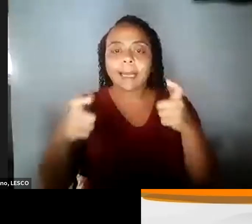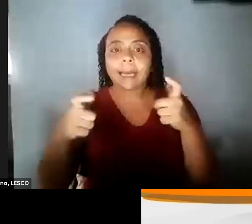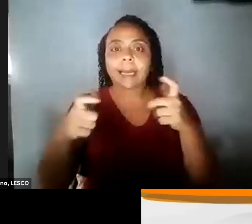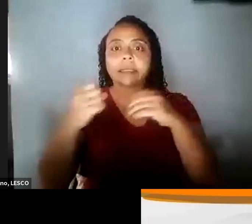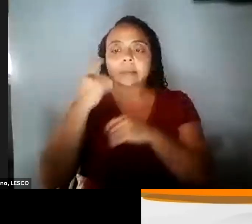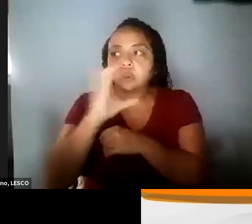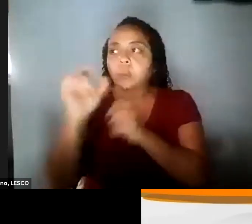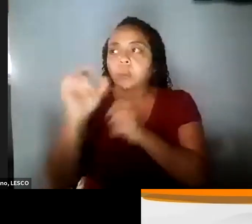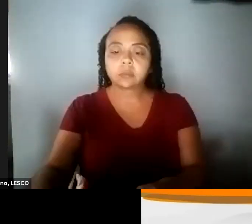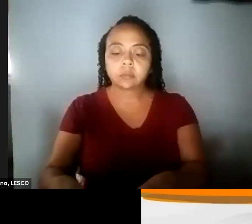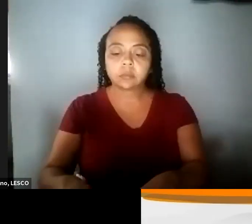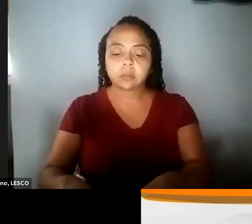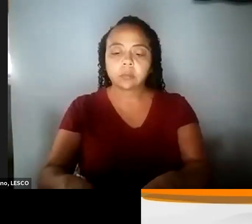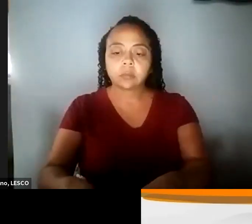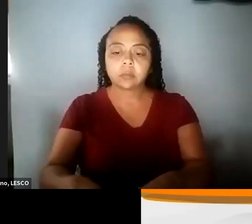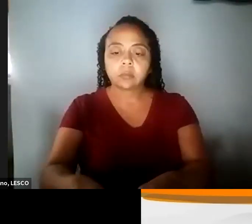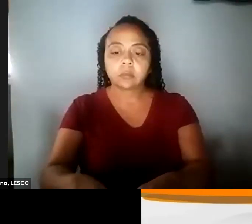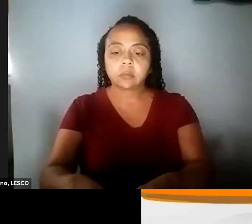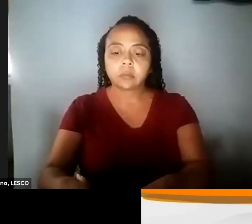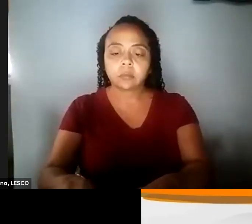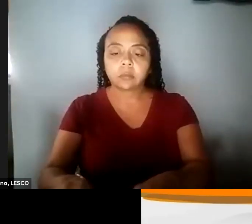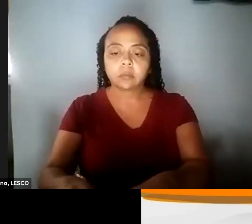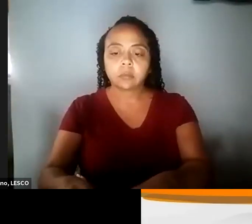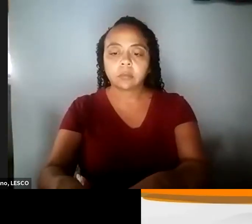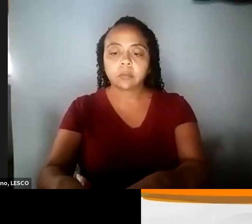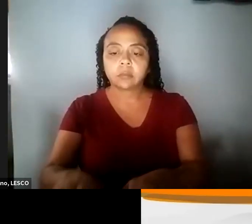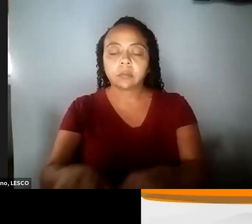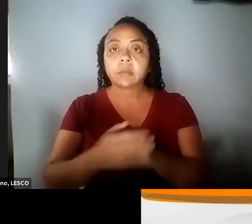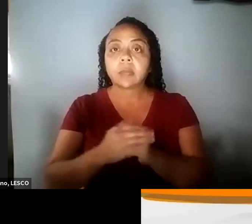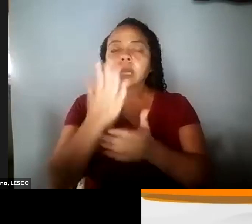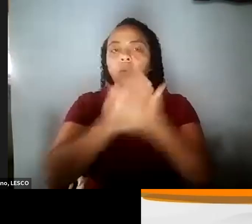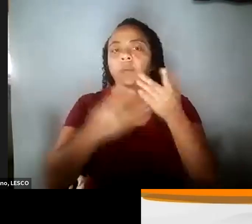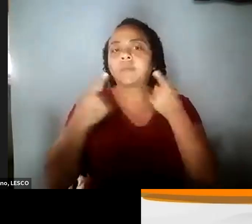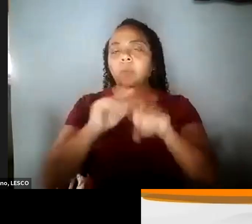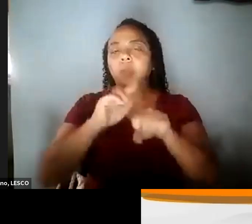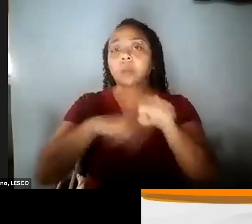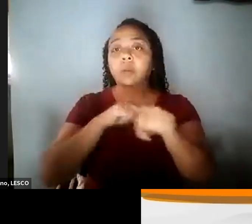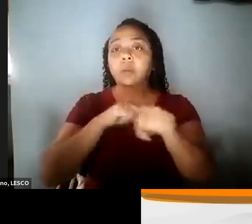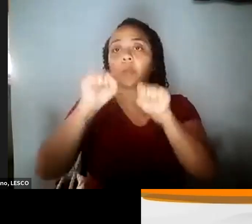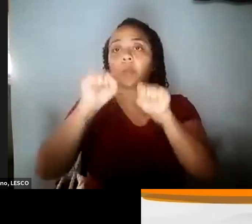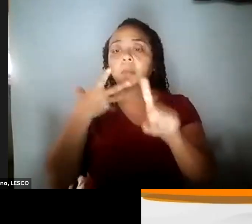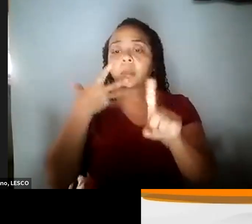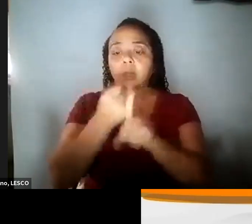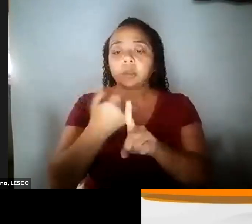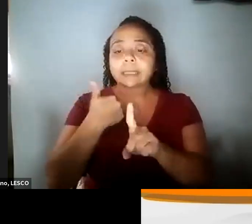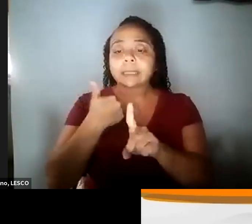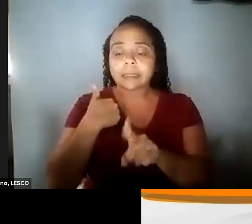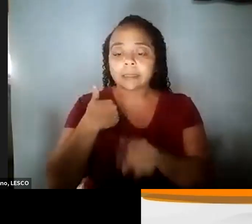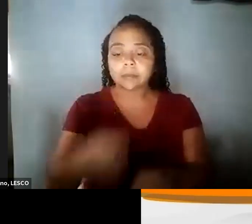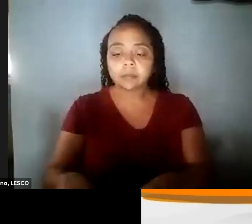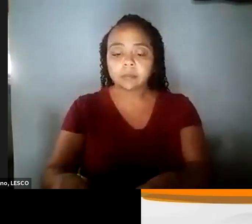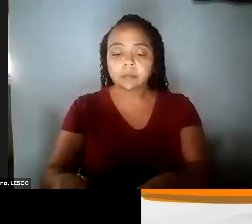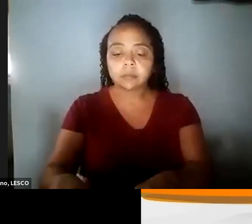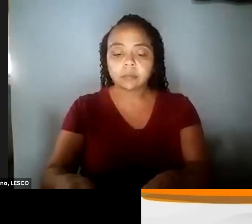externo a la organización llámese a algunos fenómenos naturales que pueden impactar lo que tener es estos proyectos bien